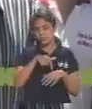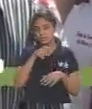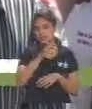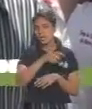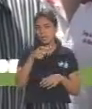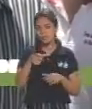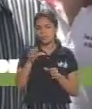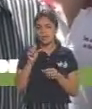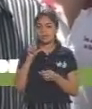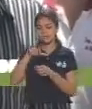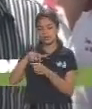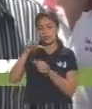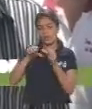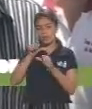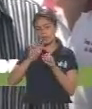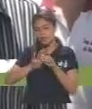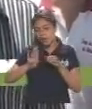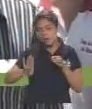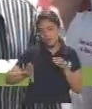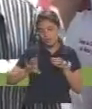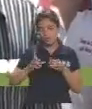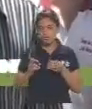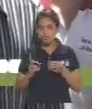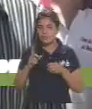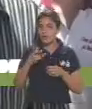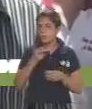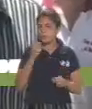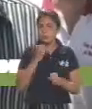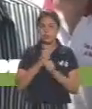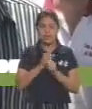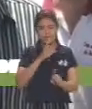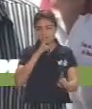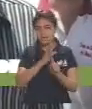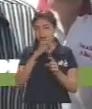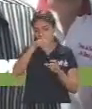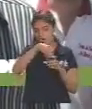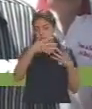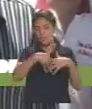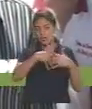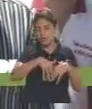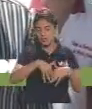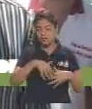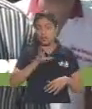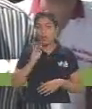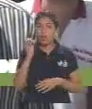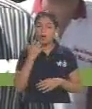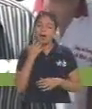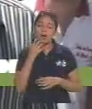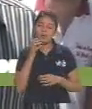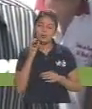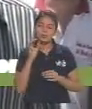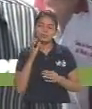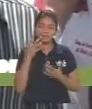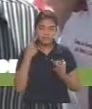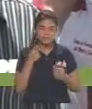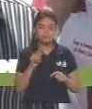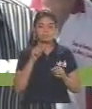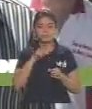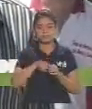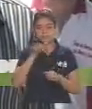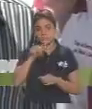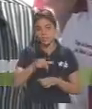era en una cooperativa que no trabajaba de manera directa con la empresa, o había una simulación patronal